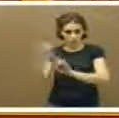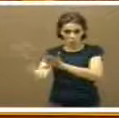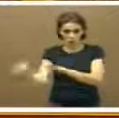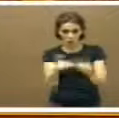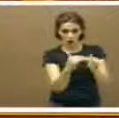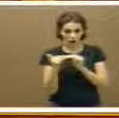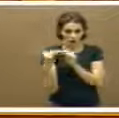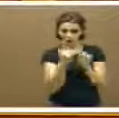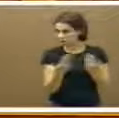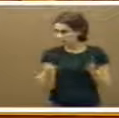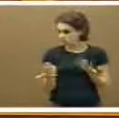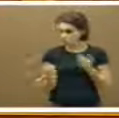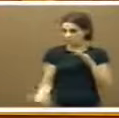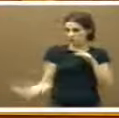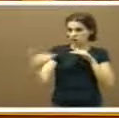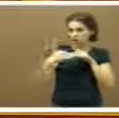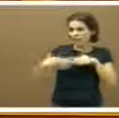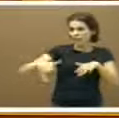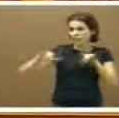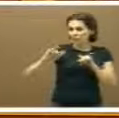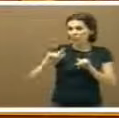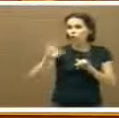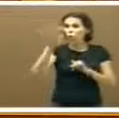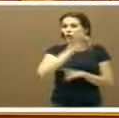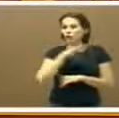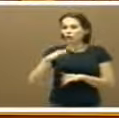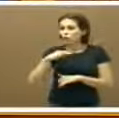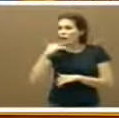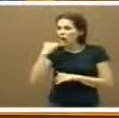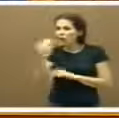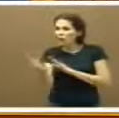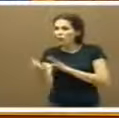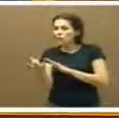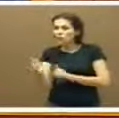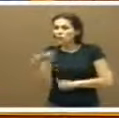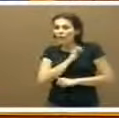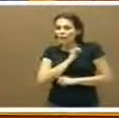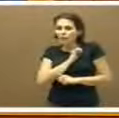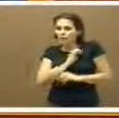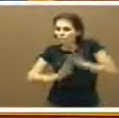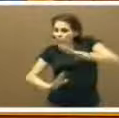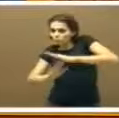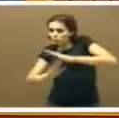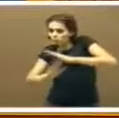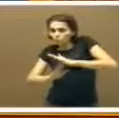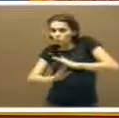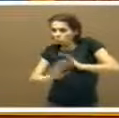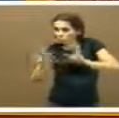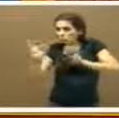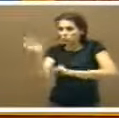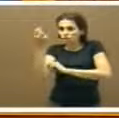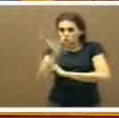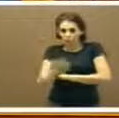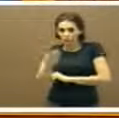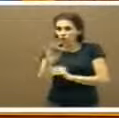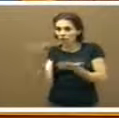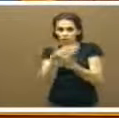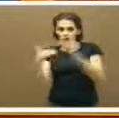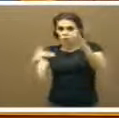consiguiendo frenar el desempleo, ni una sola. ¿Y saben por qué? Porque, como he dicho aquí también en innumerables